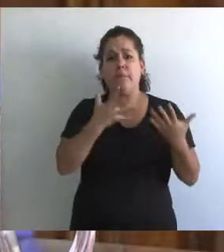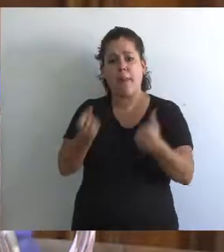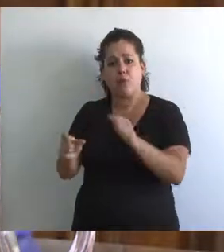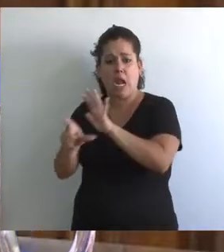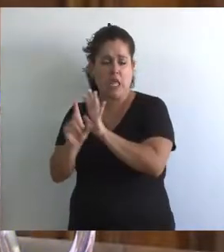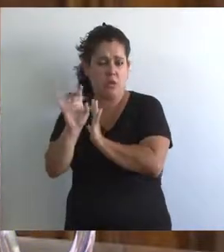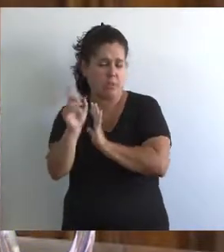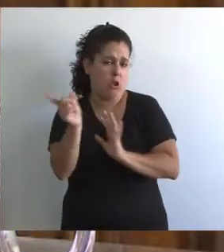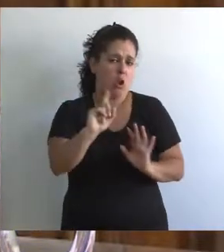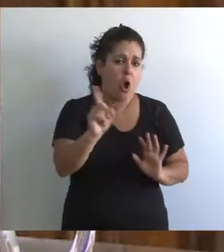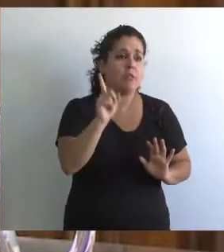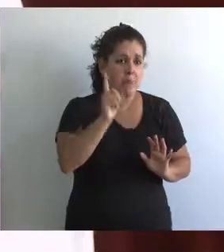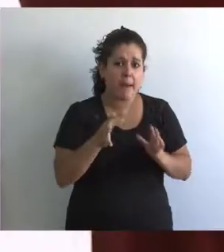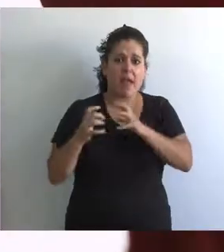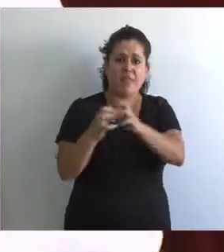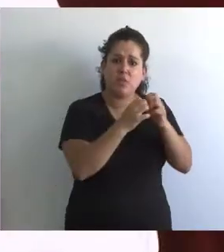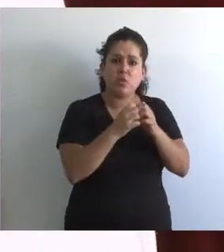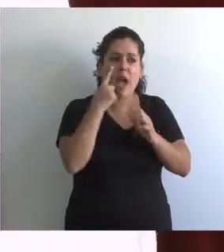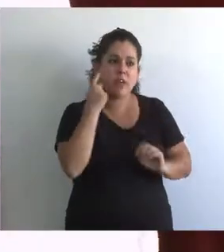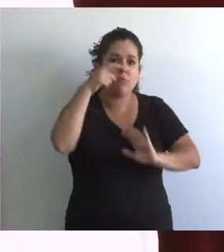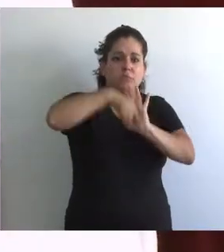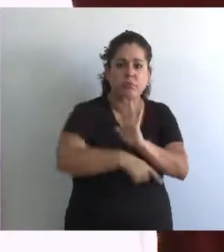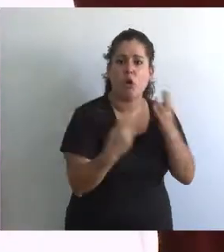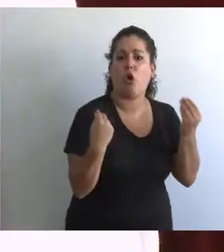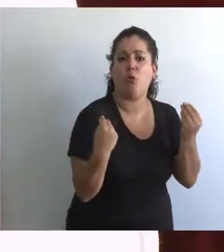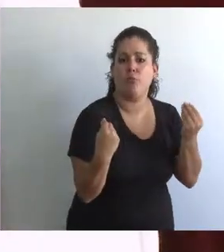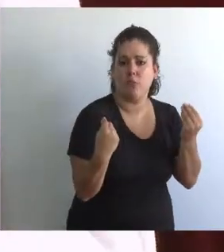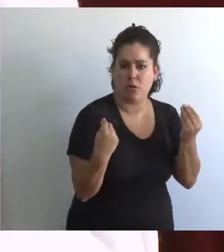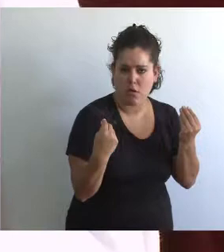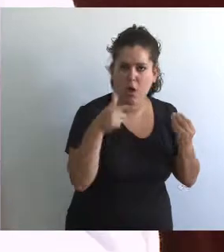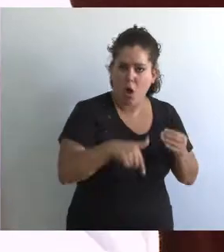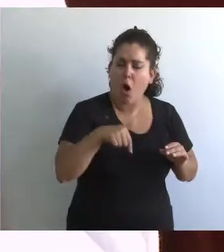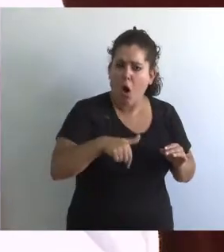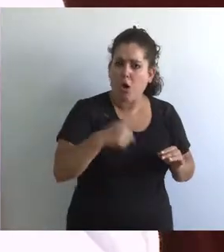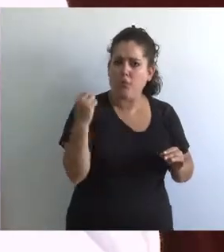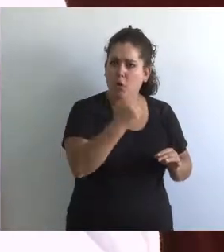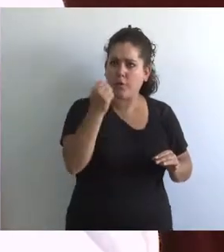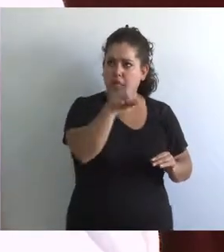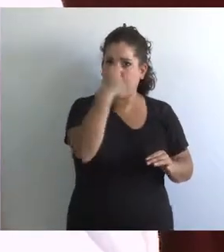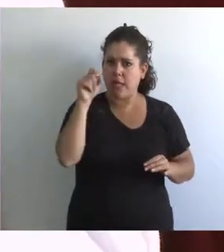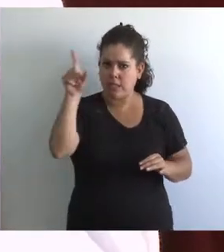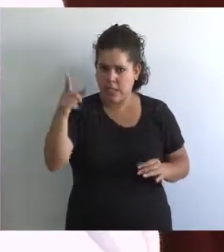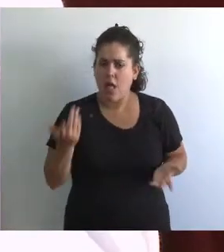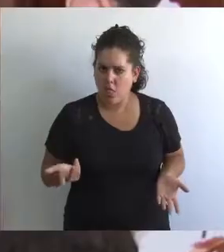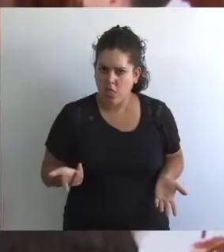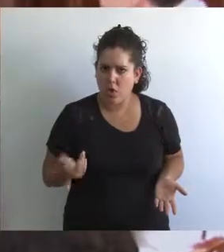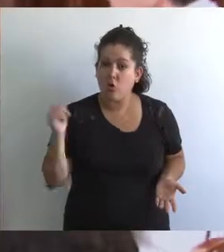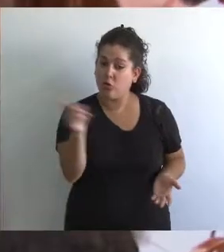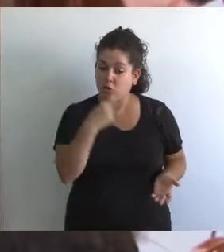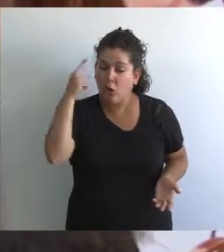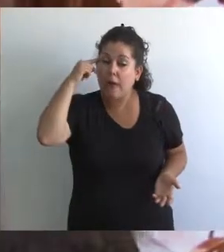la ley, sino para discutir cómo profundizar la política. Y en esto otro rol importante para el Estado, para completarte la